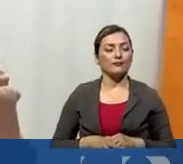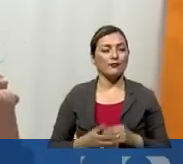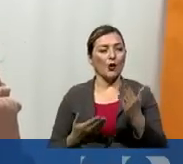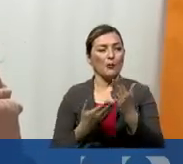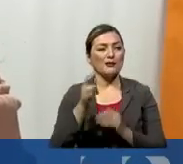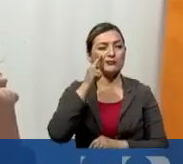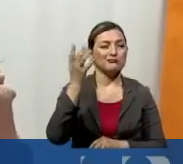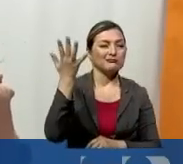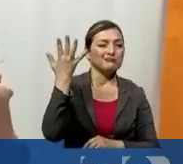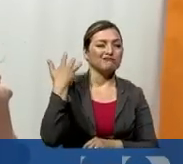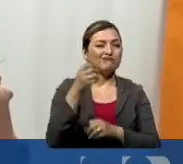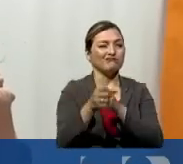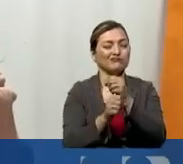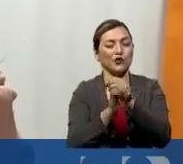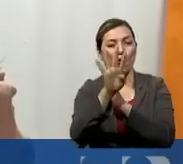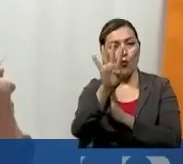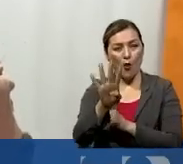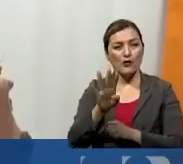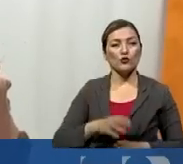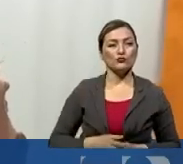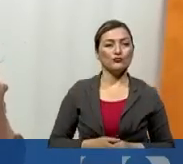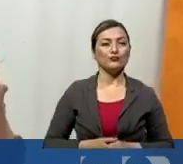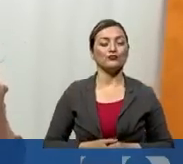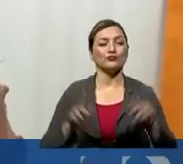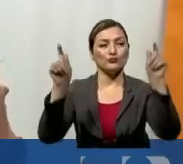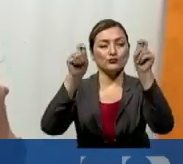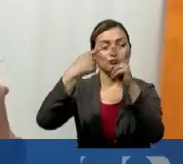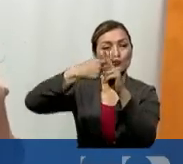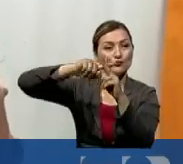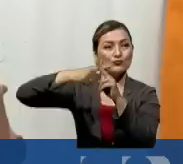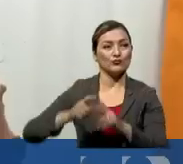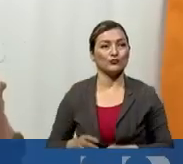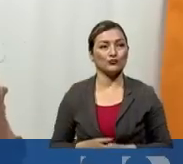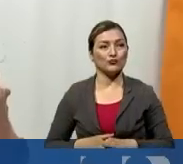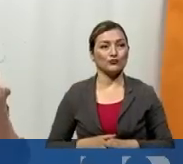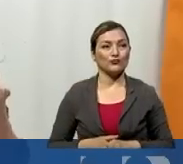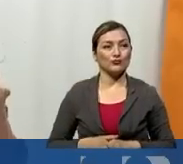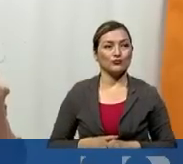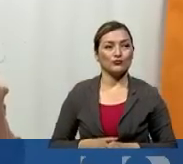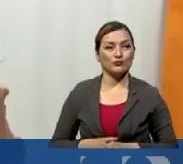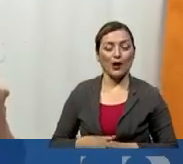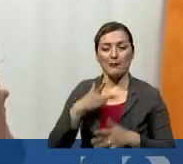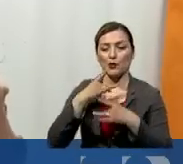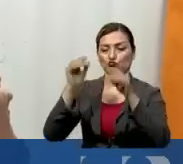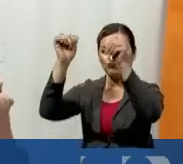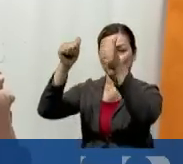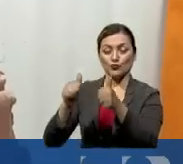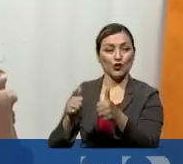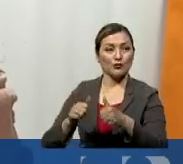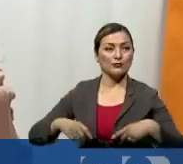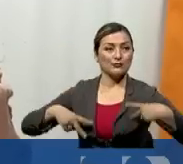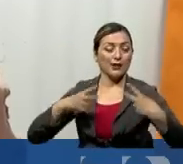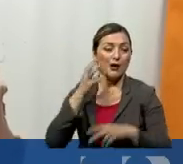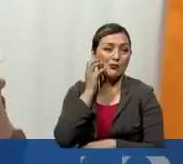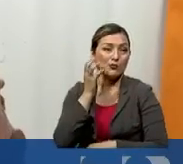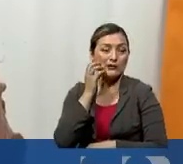aproximadamente ya 4 años, que es lo que nace Fundación Cien Pies, a raíz de todo lo que me gusta en la parte artística, en lo que viví, lo que es no